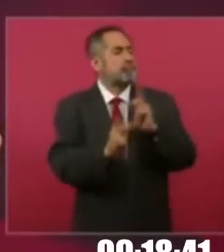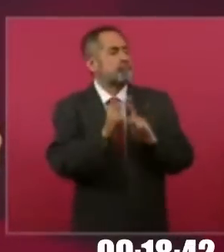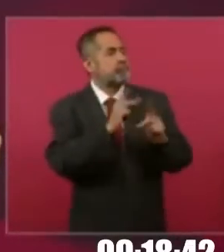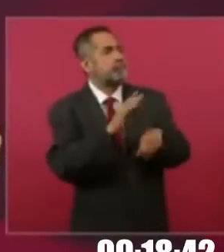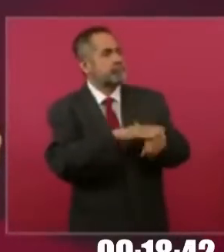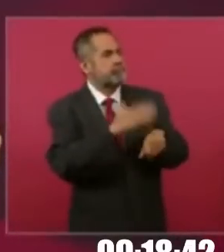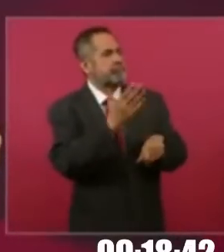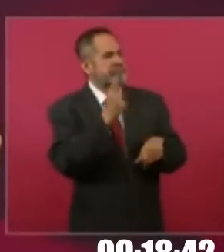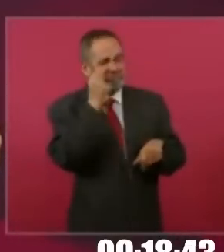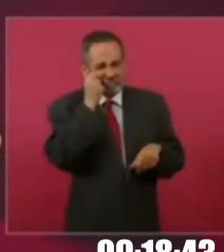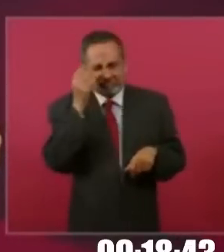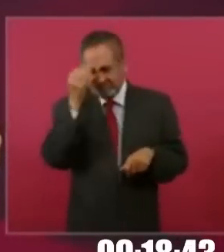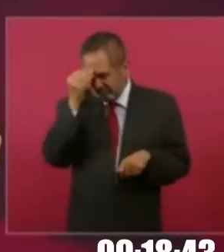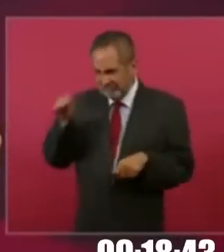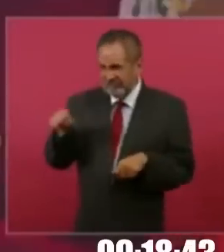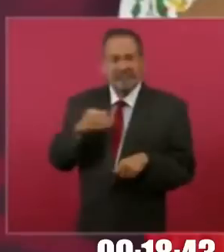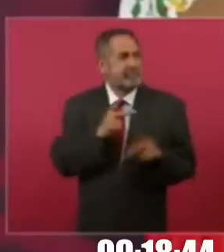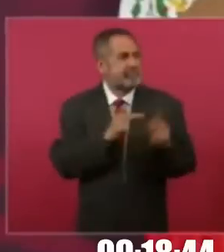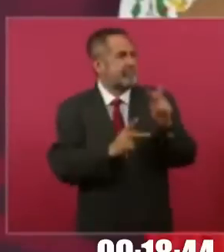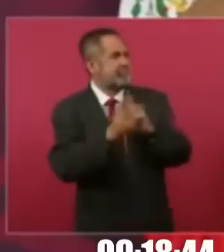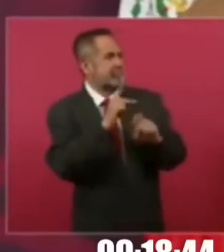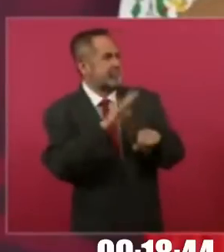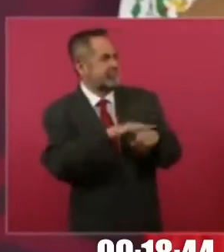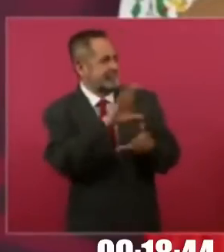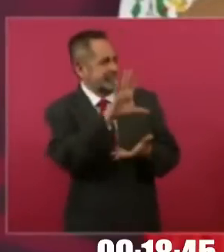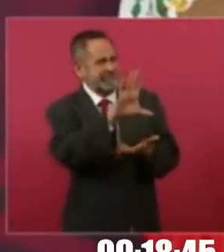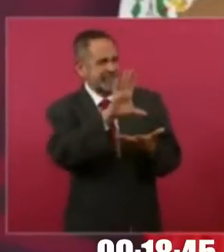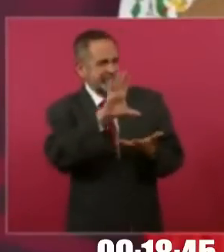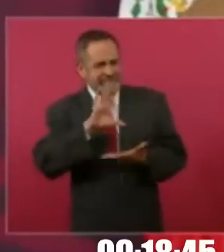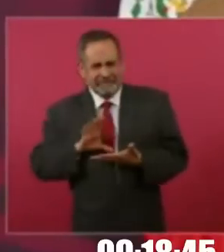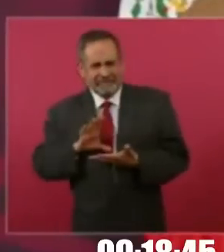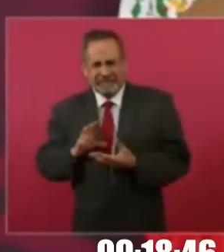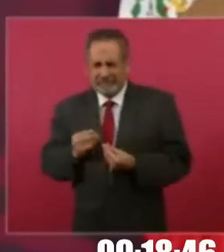más el exceso